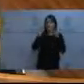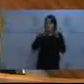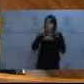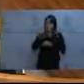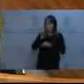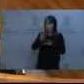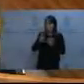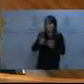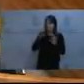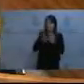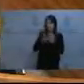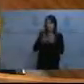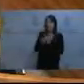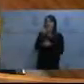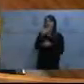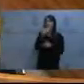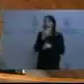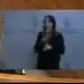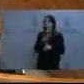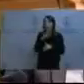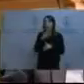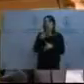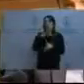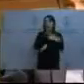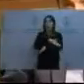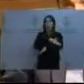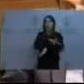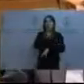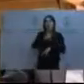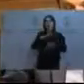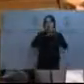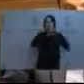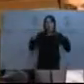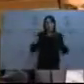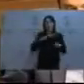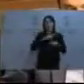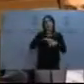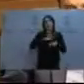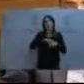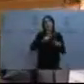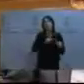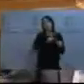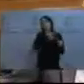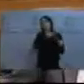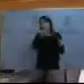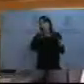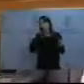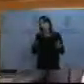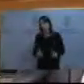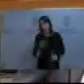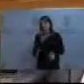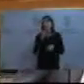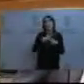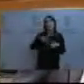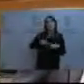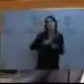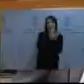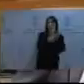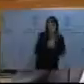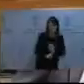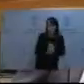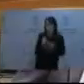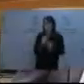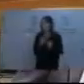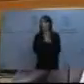no pase el tiempo para este Gobierno ni para esta región. Porque las cosas o no cambian o cambian para peor, y ahora me